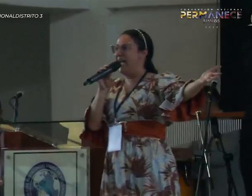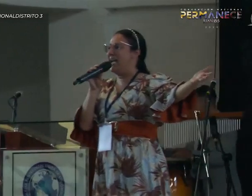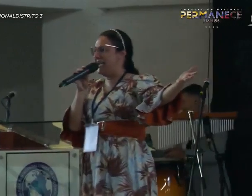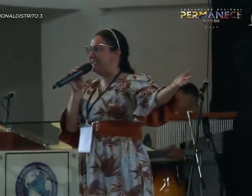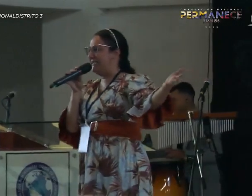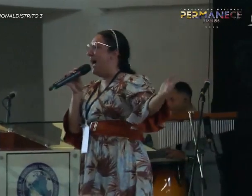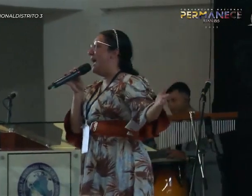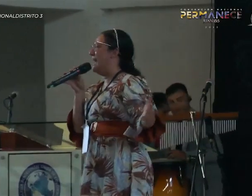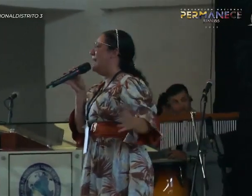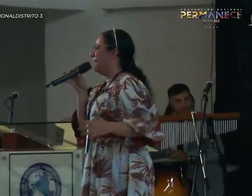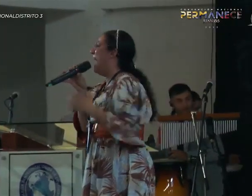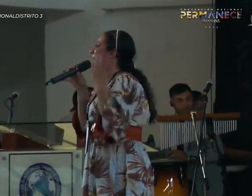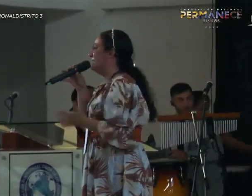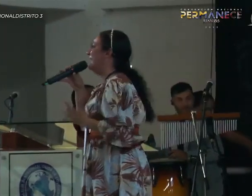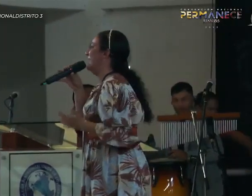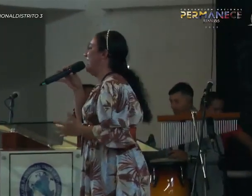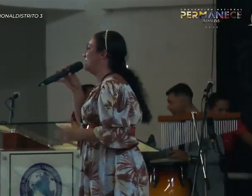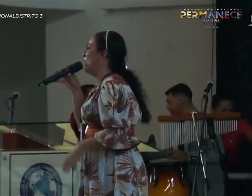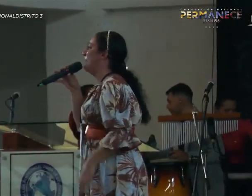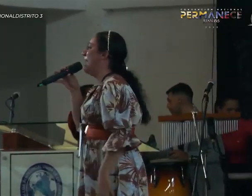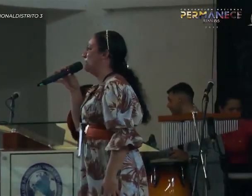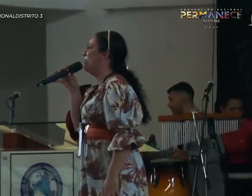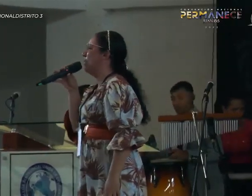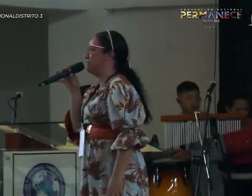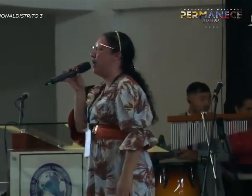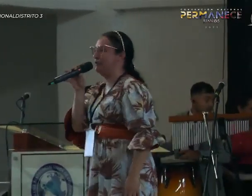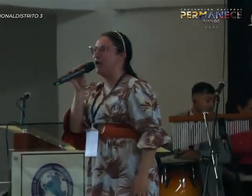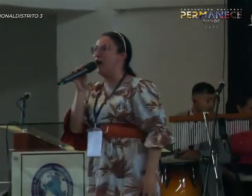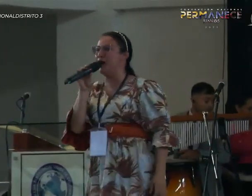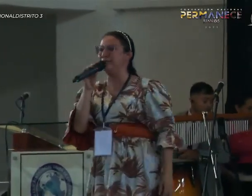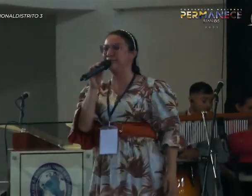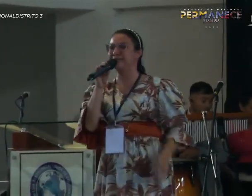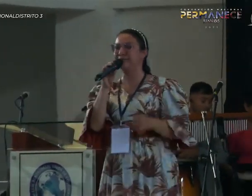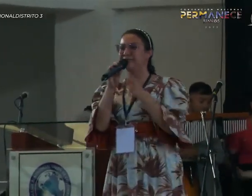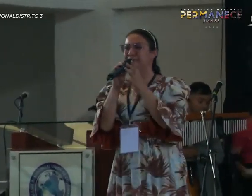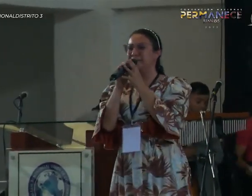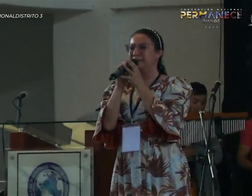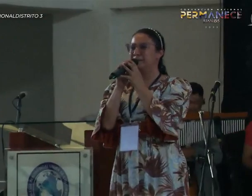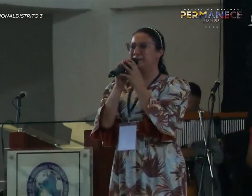Y ahí está el ángel de Jehová con nosotros.